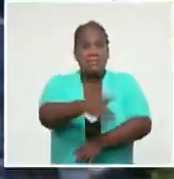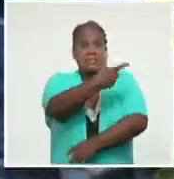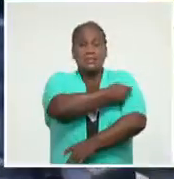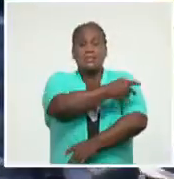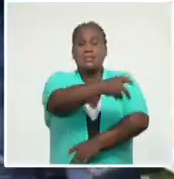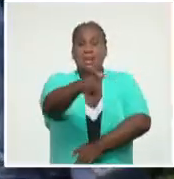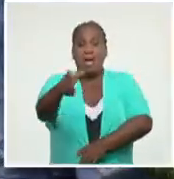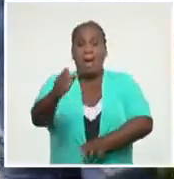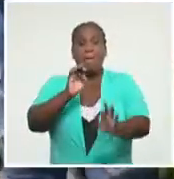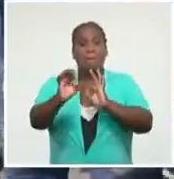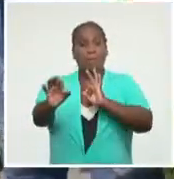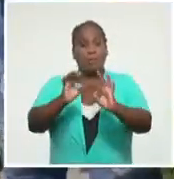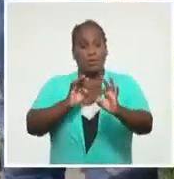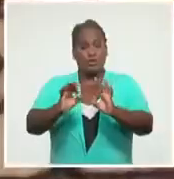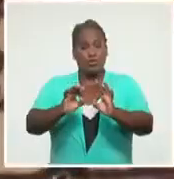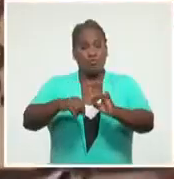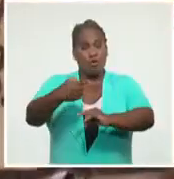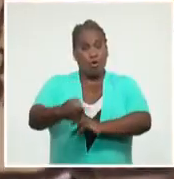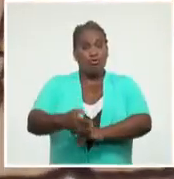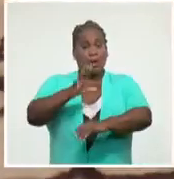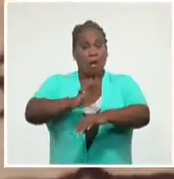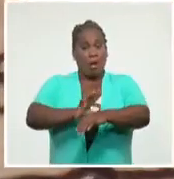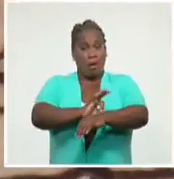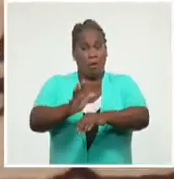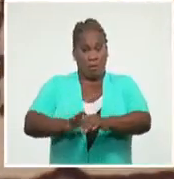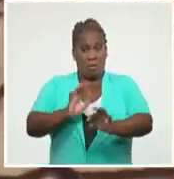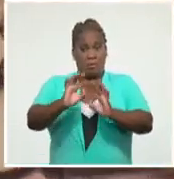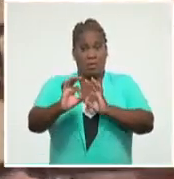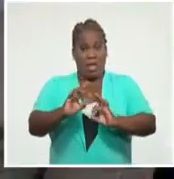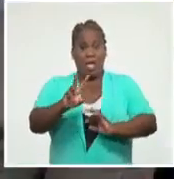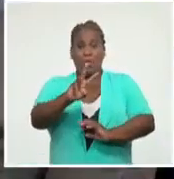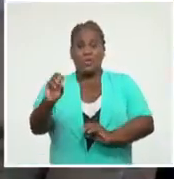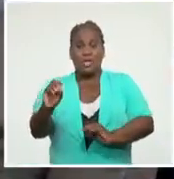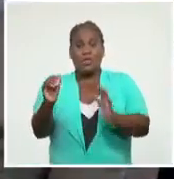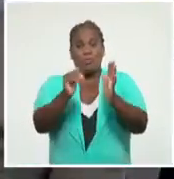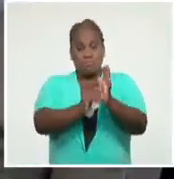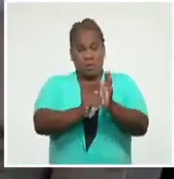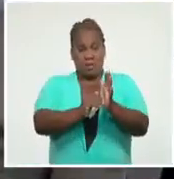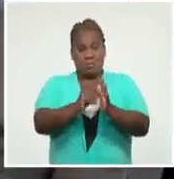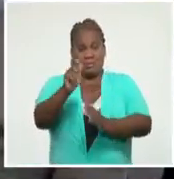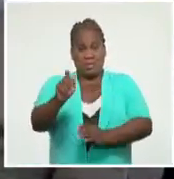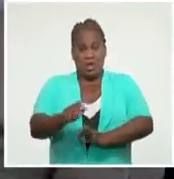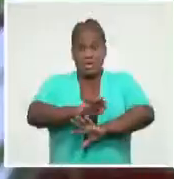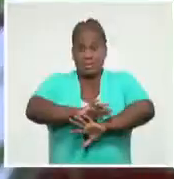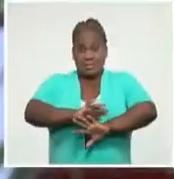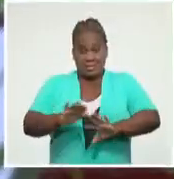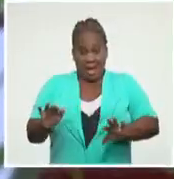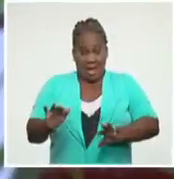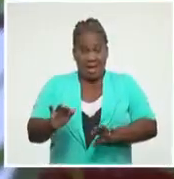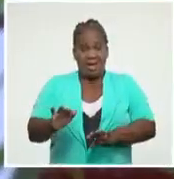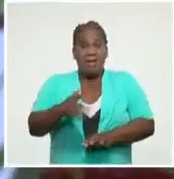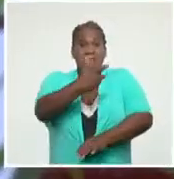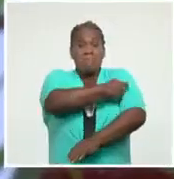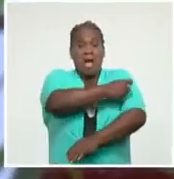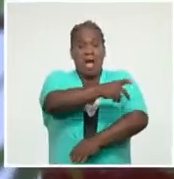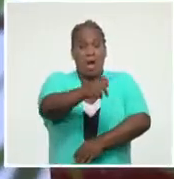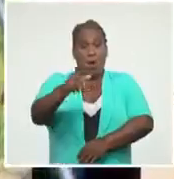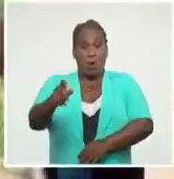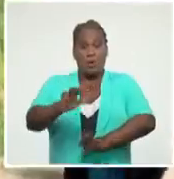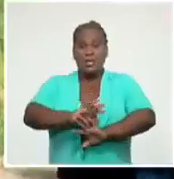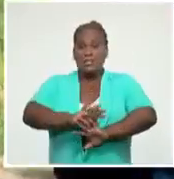protegerá contra la COVID-19 a más de 200.000 habitantes, ya el espíritu soberano de nuestros candidatos vacunales inocula